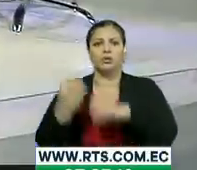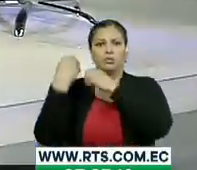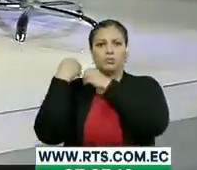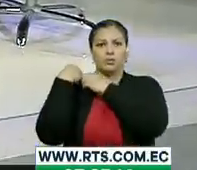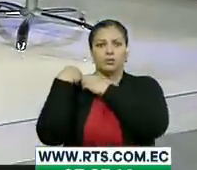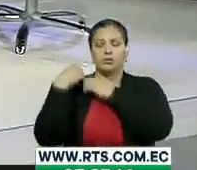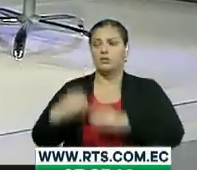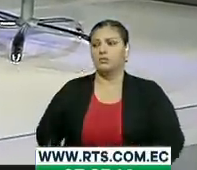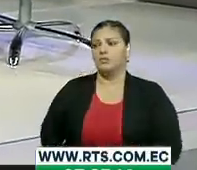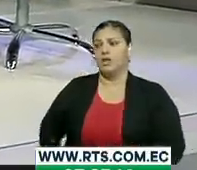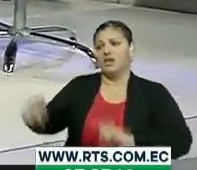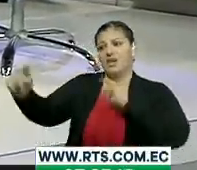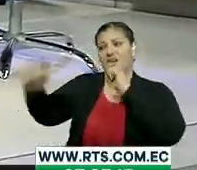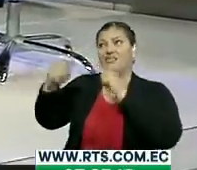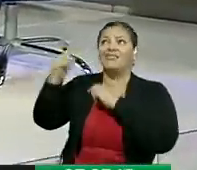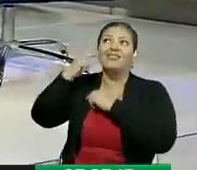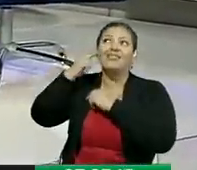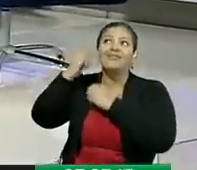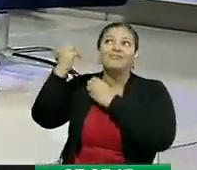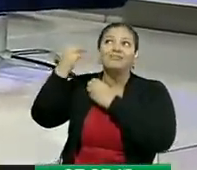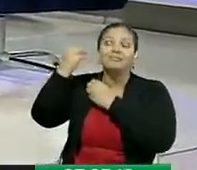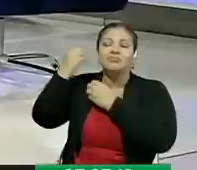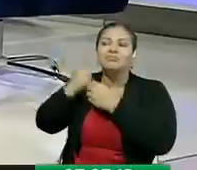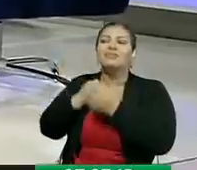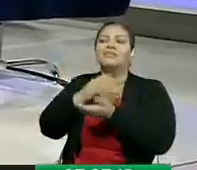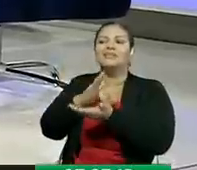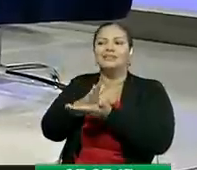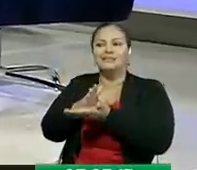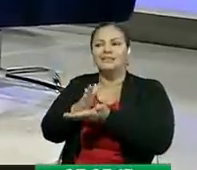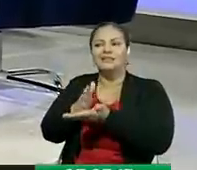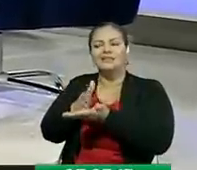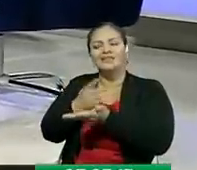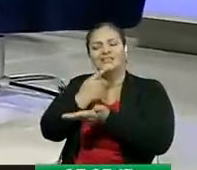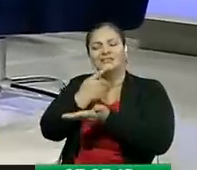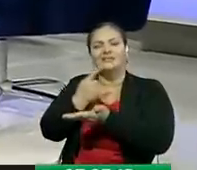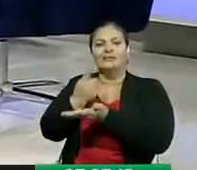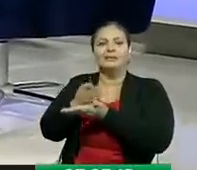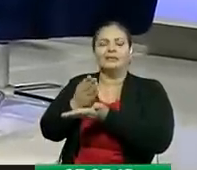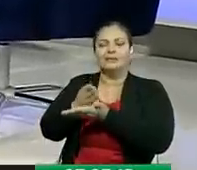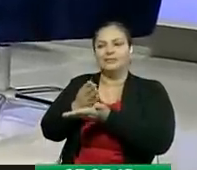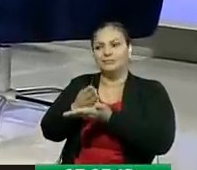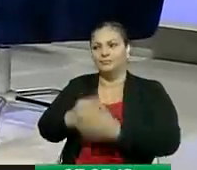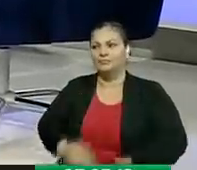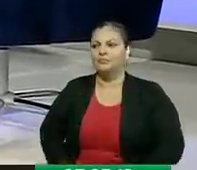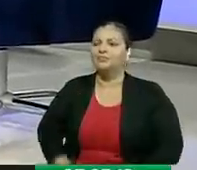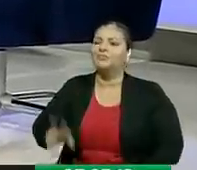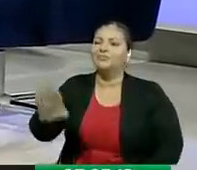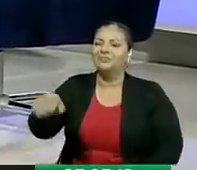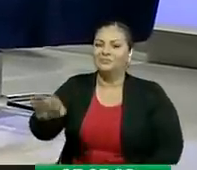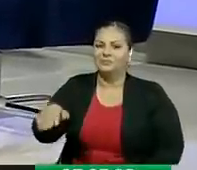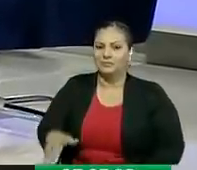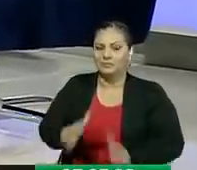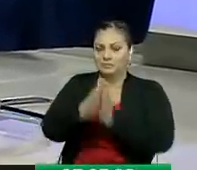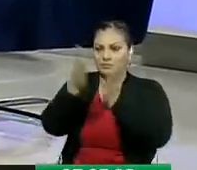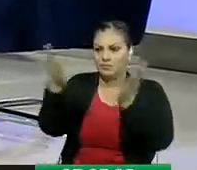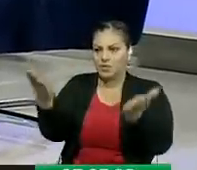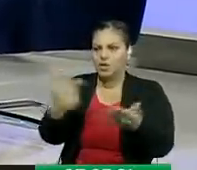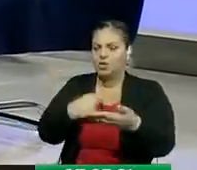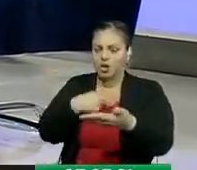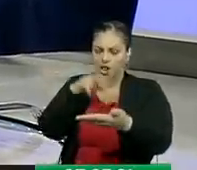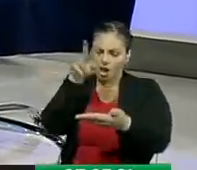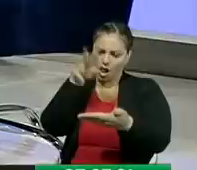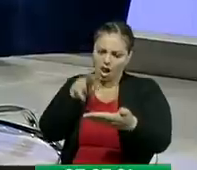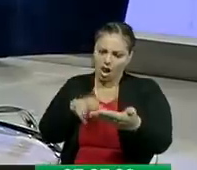dice que debemos despedir y yo quiero hacerlo solamente con una puntualización muy breve de su parte. Usted escribió recientemente un artículo acerca